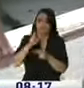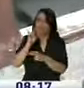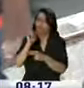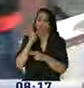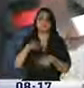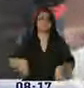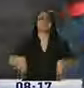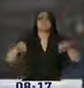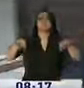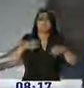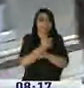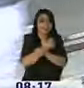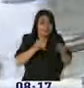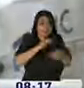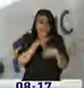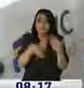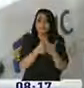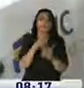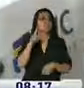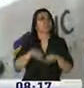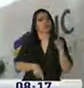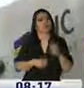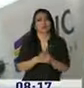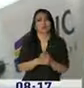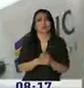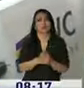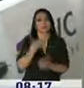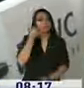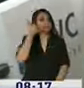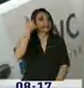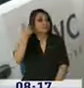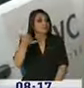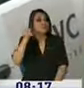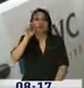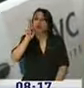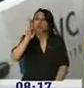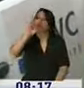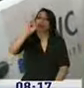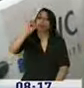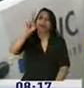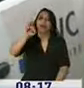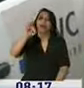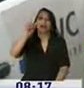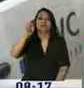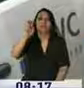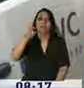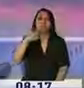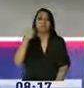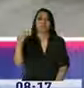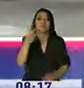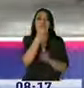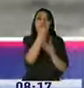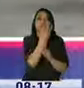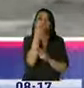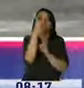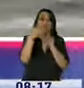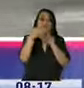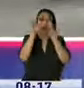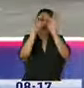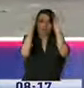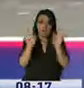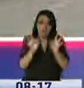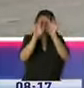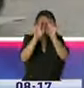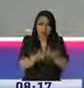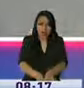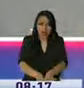para salvarlos a todos. Llamé a Urba Animal, pero me hicieron llenar una solicitud por internet, pero no he tenido respuesta.